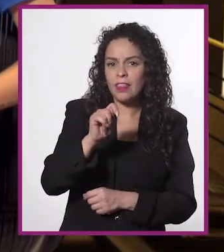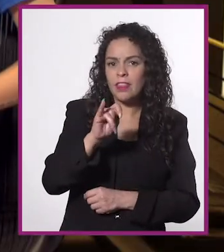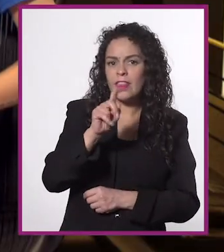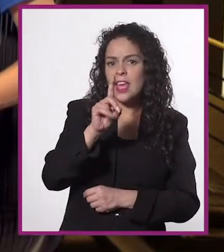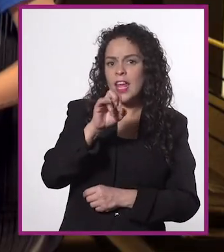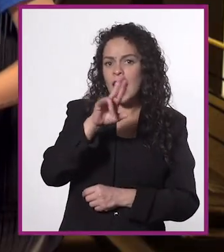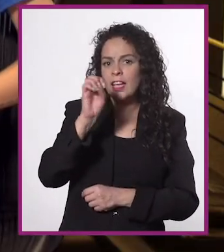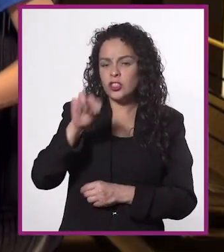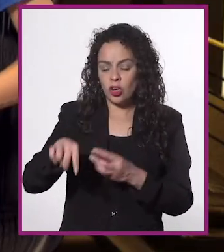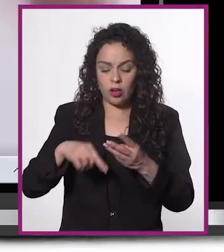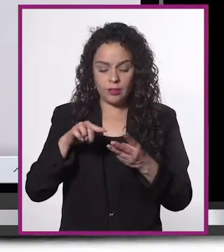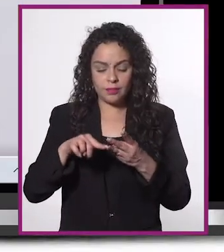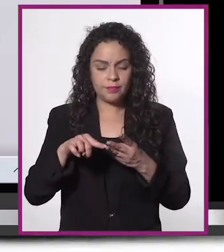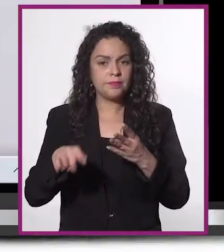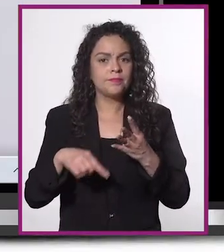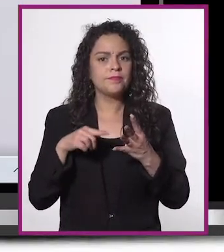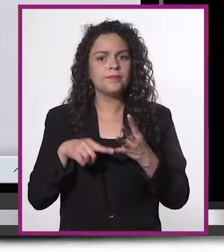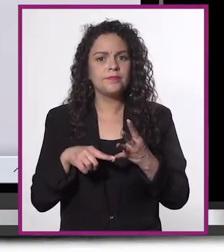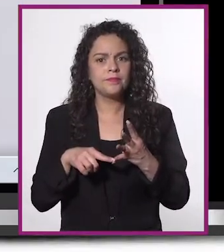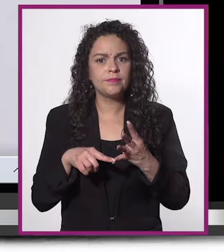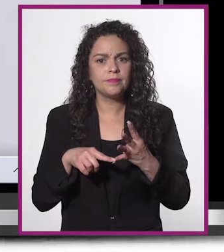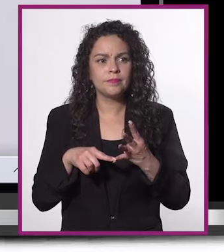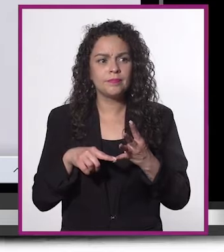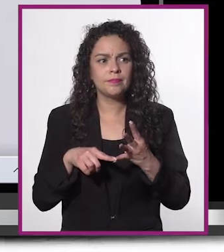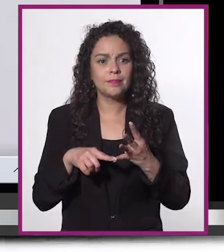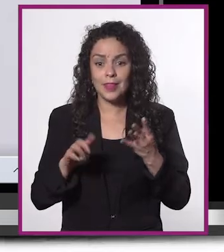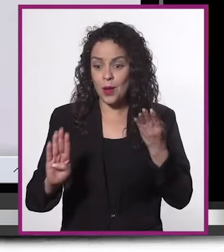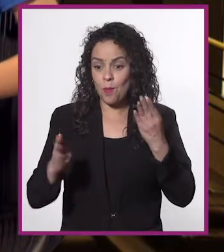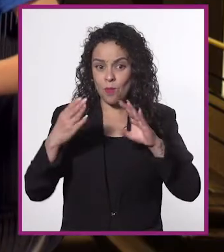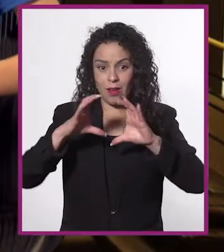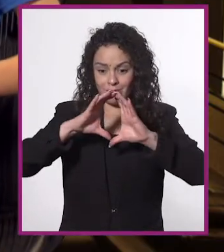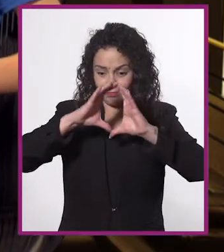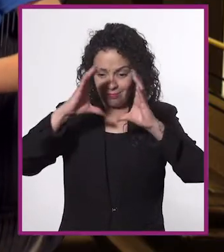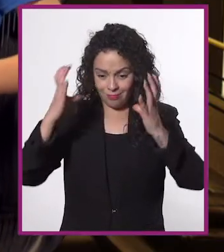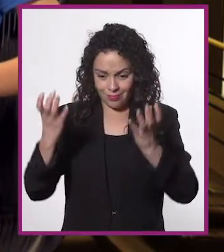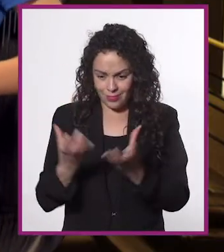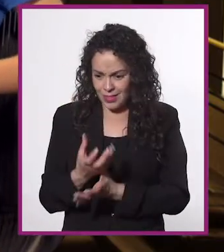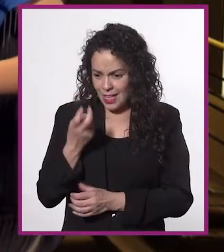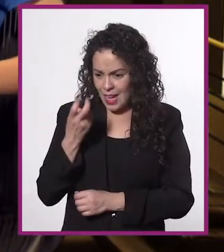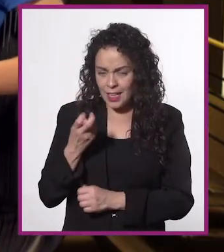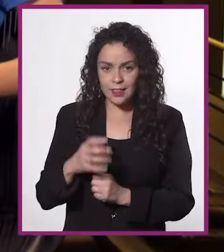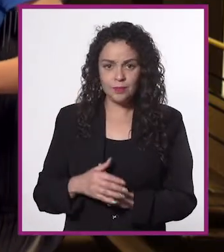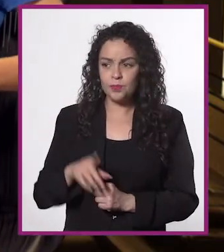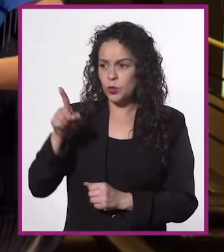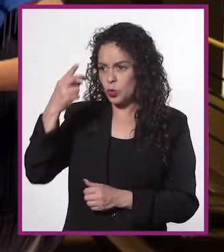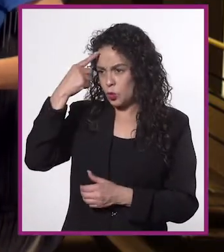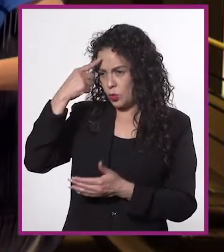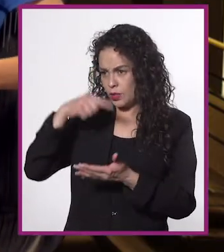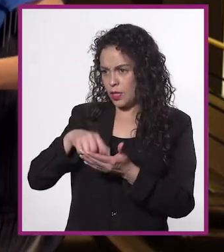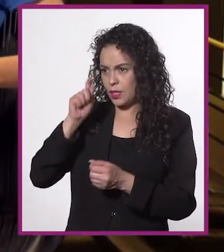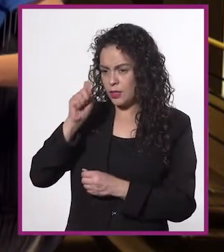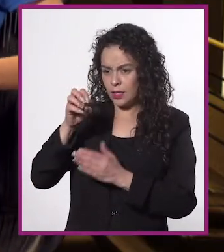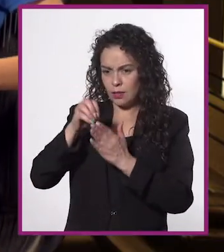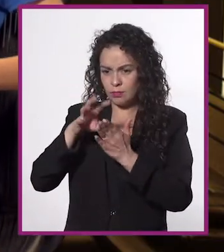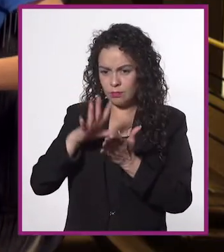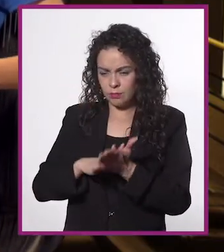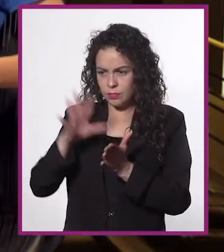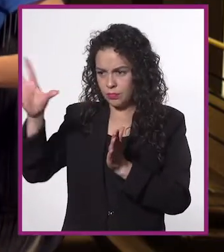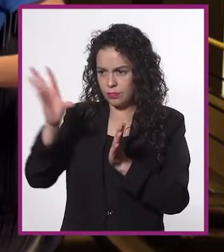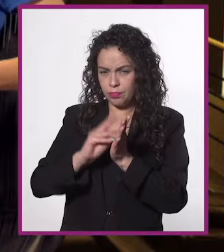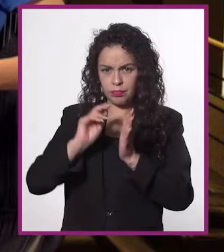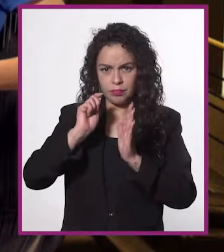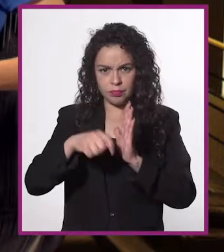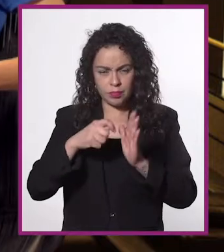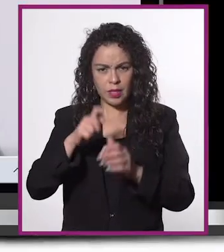descubrir este mundo que nos envuelve. ¿Crees que el registro del sonido o su reproducción van de la mano con